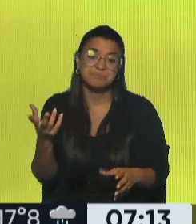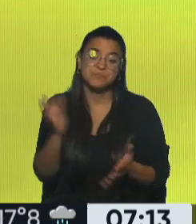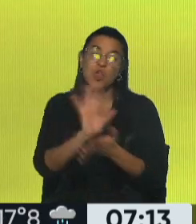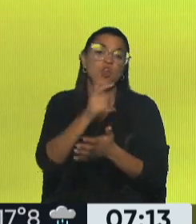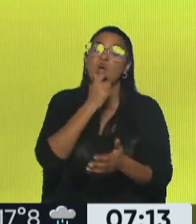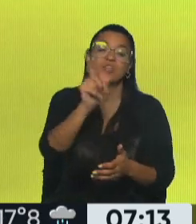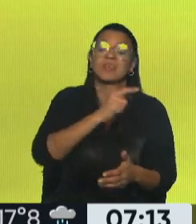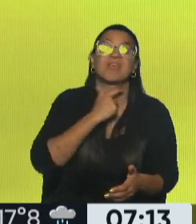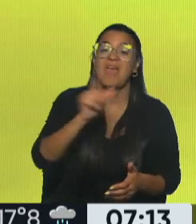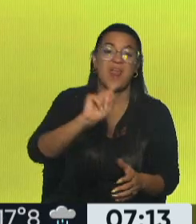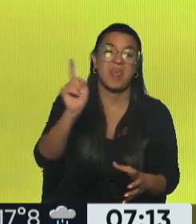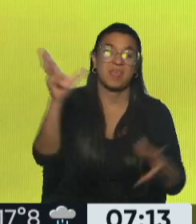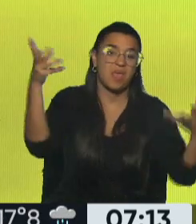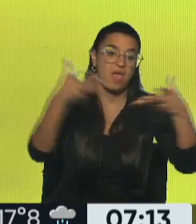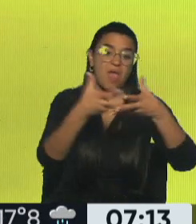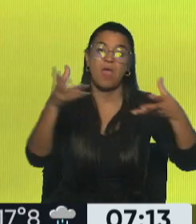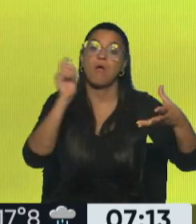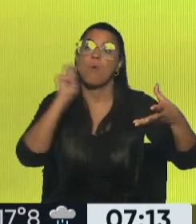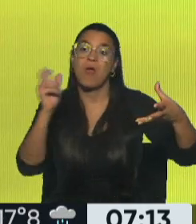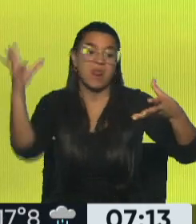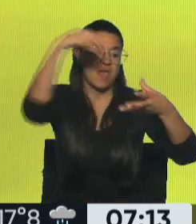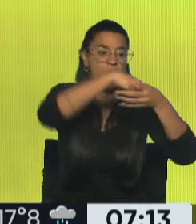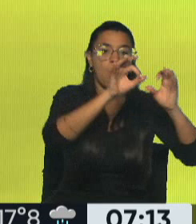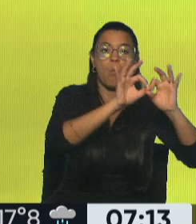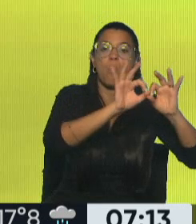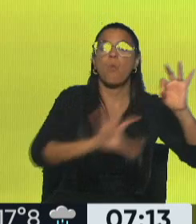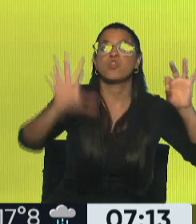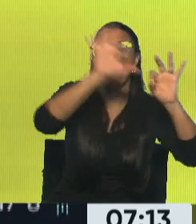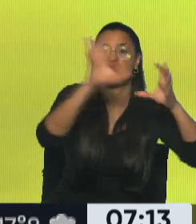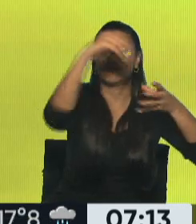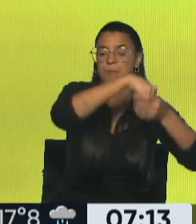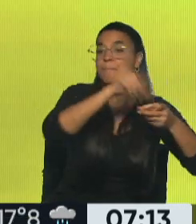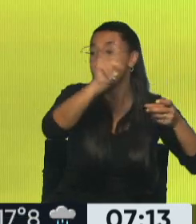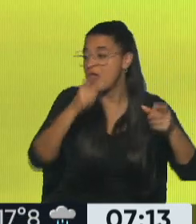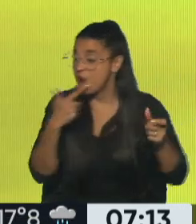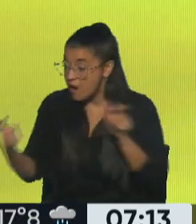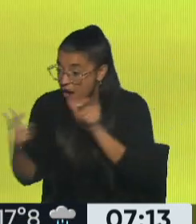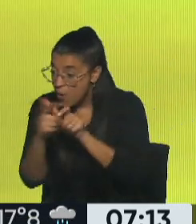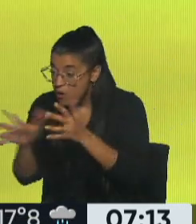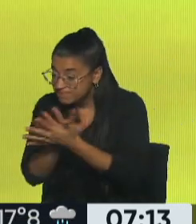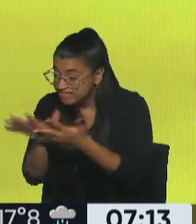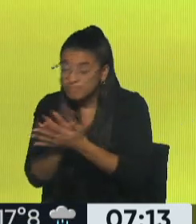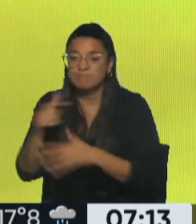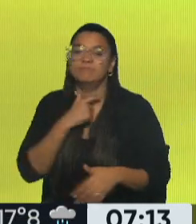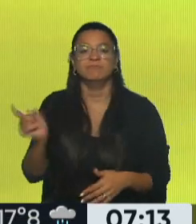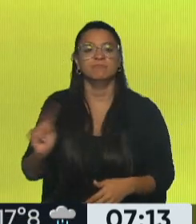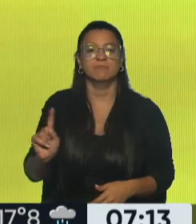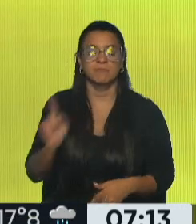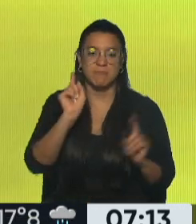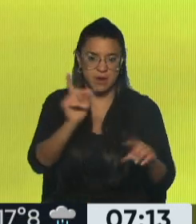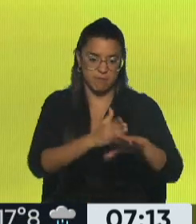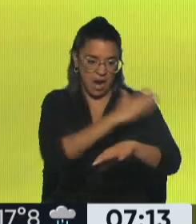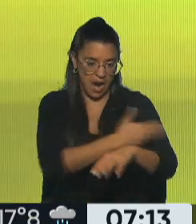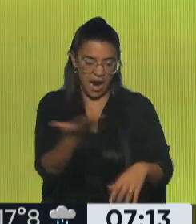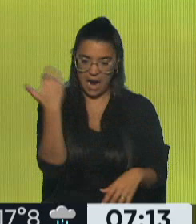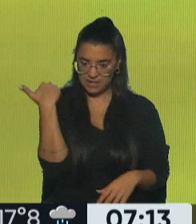ingresara en la Unión Europea pero ni siquiera quería tener una reunión para resolverlo en términos diplomáticos Esto es lo que dijo ayer